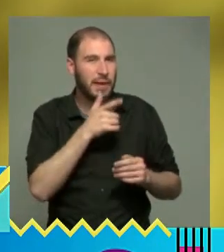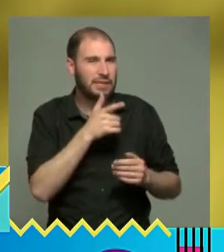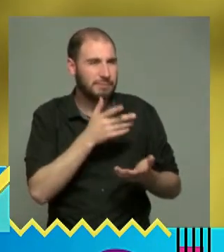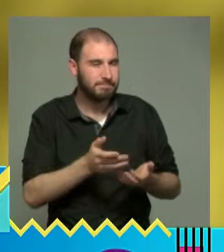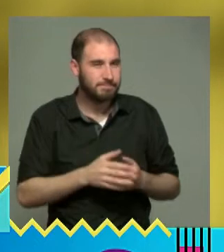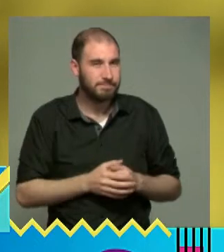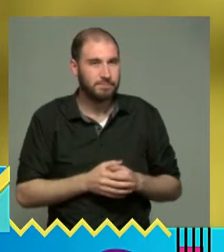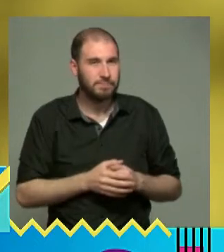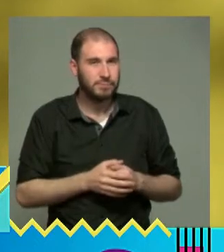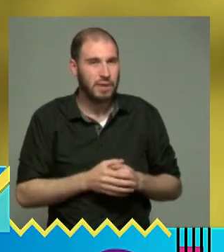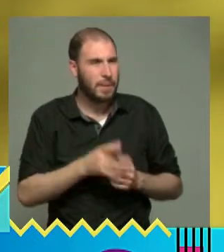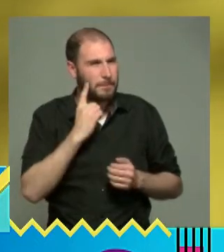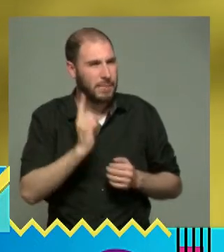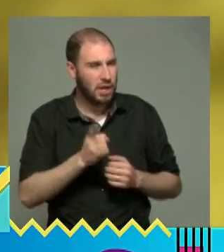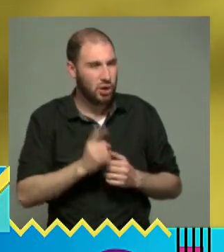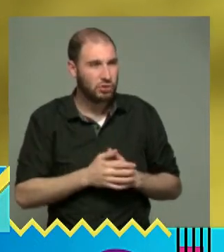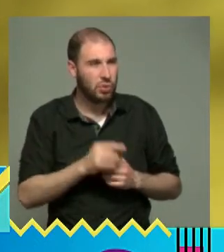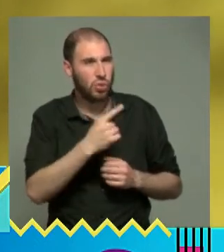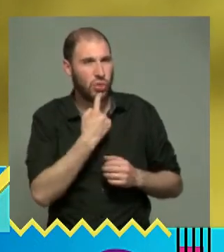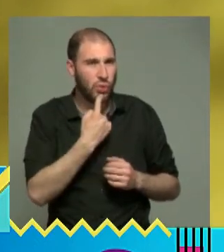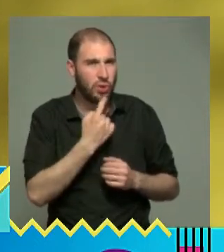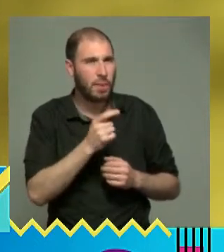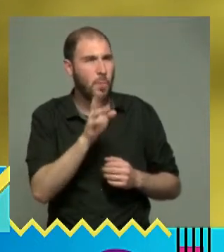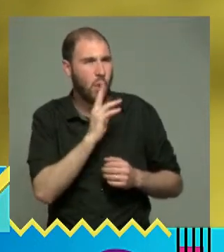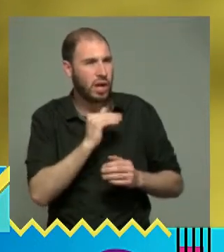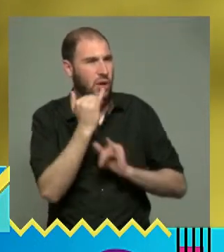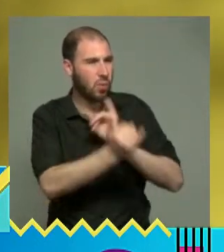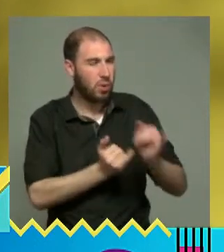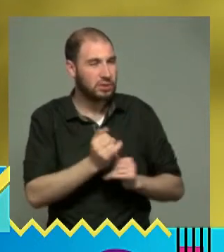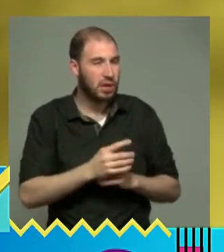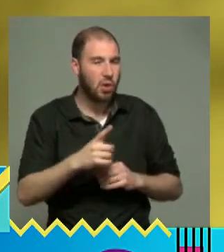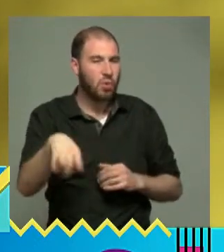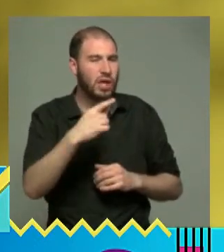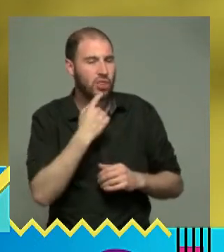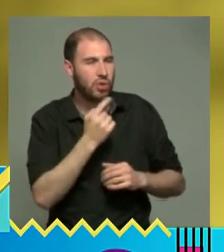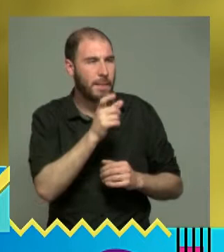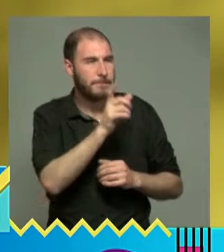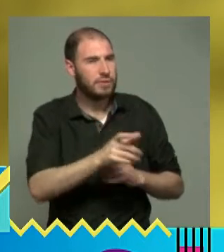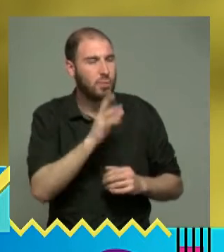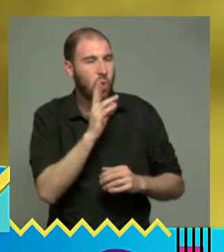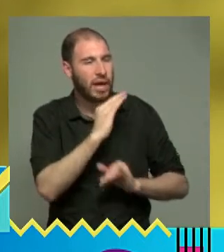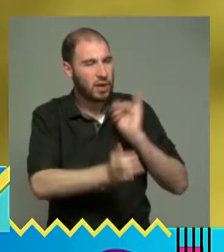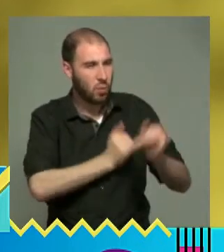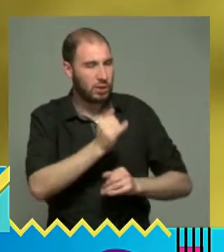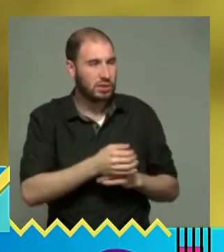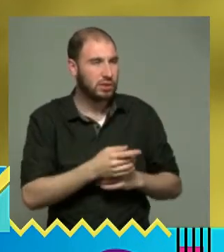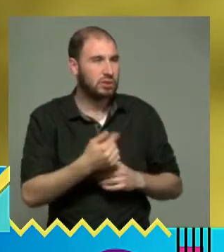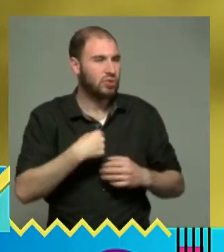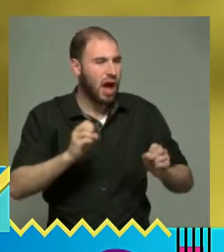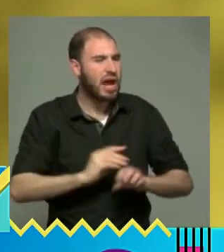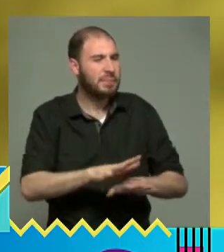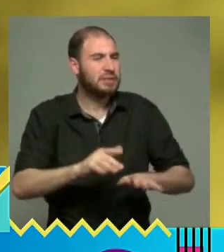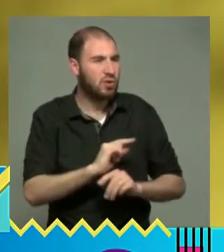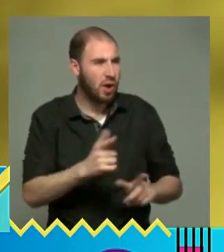bastante peligroso que duden de la palabra de las mujeres. O sea, ustedes dudan de la palabra de las mujeres que dicen, no estoy